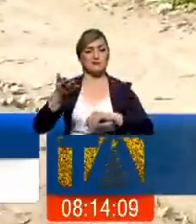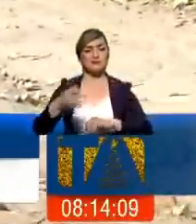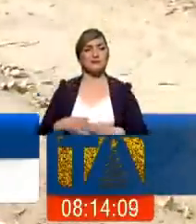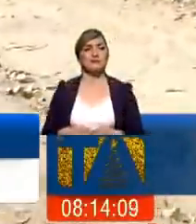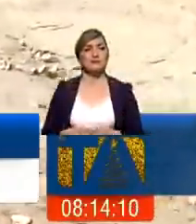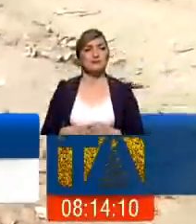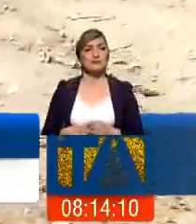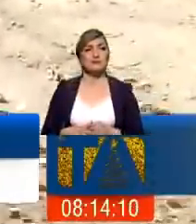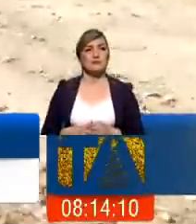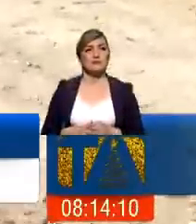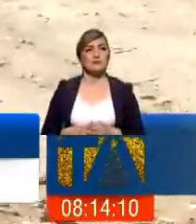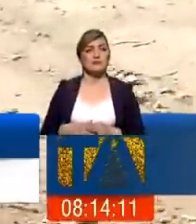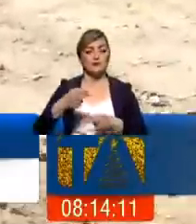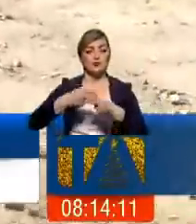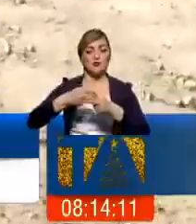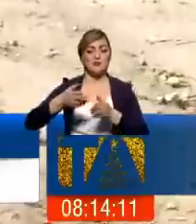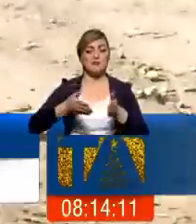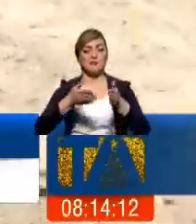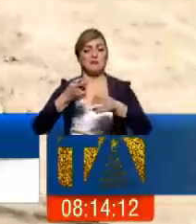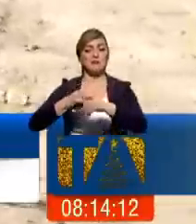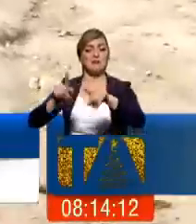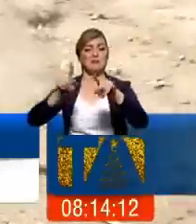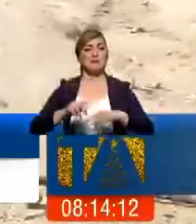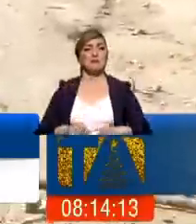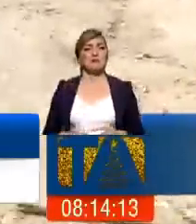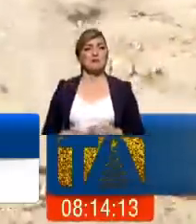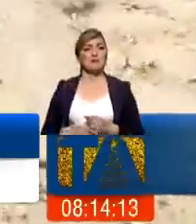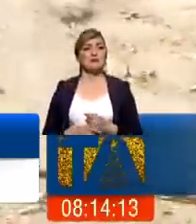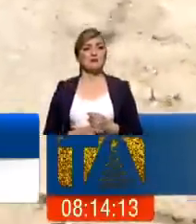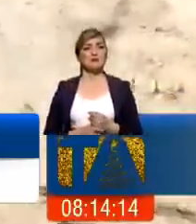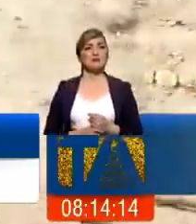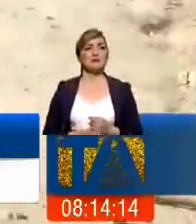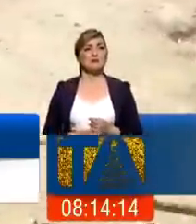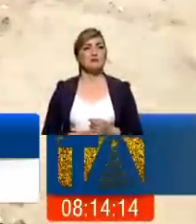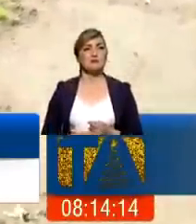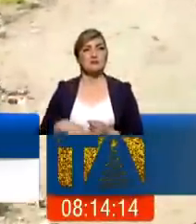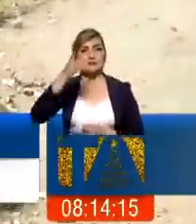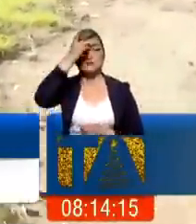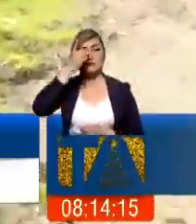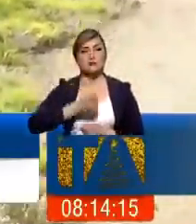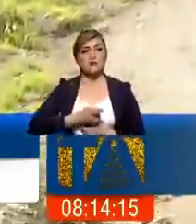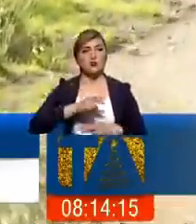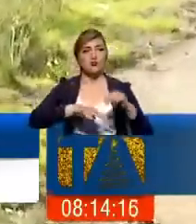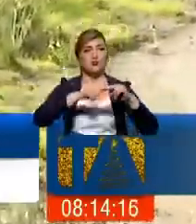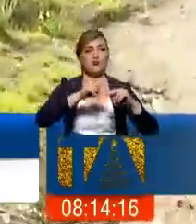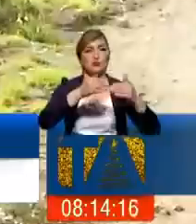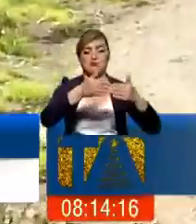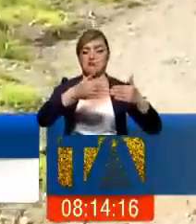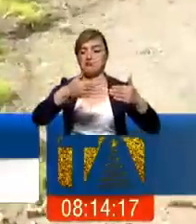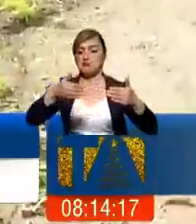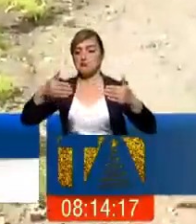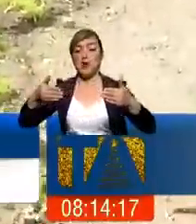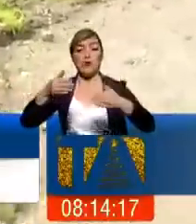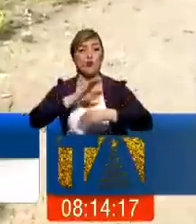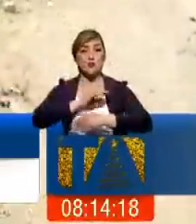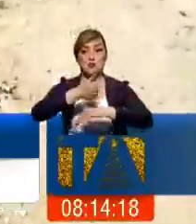tiene otro nombre de la vía y realmente el señor procede a construir sin la autorización necesaria del